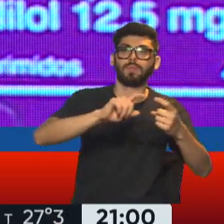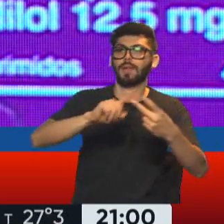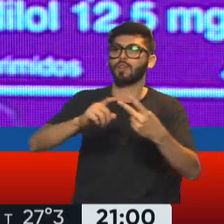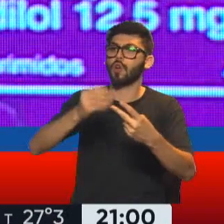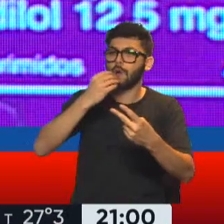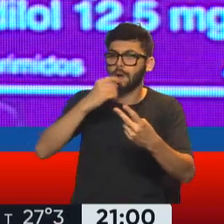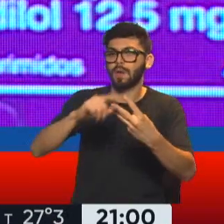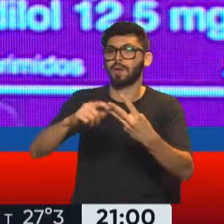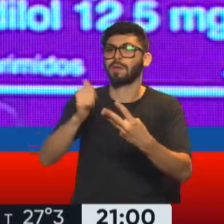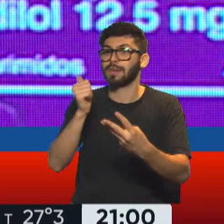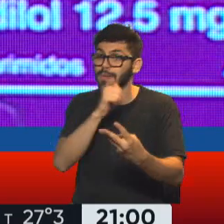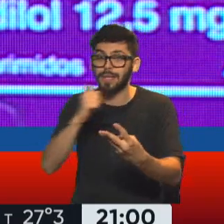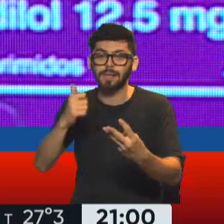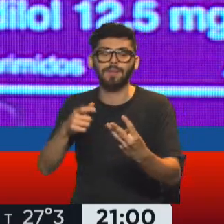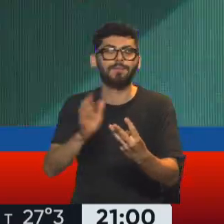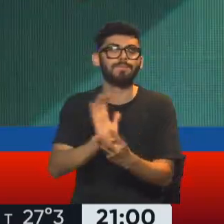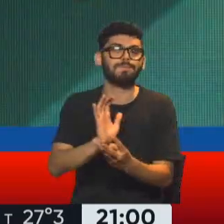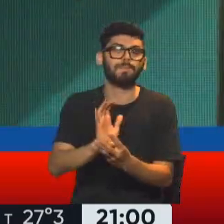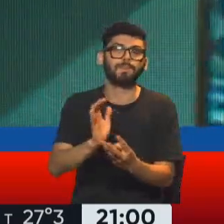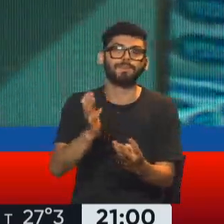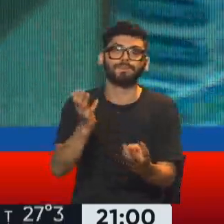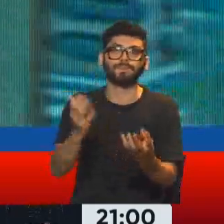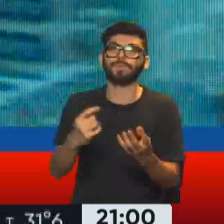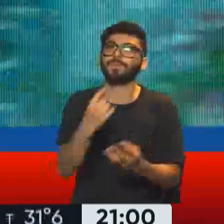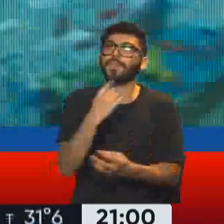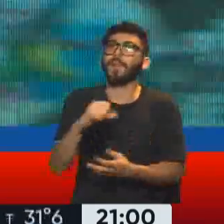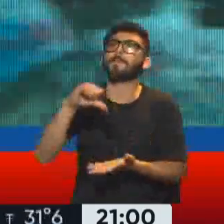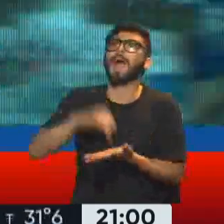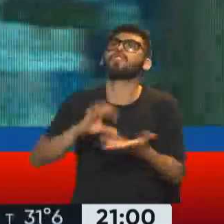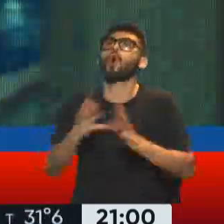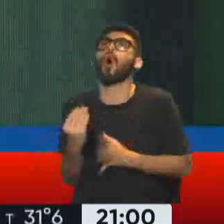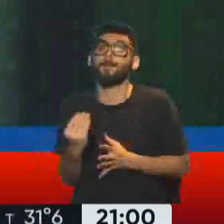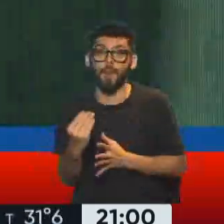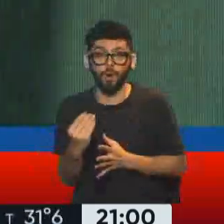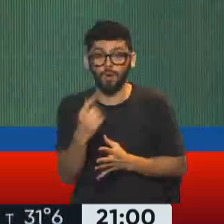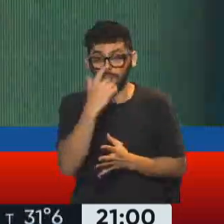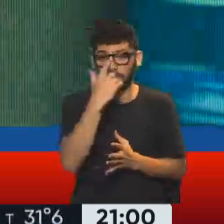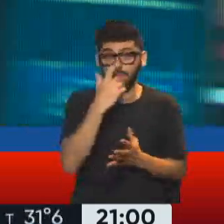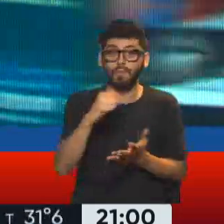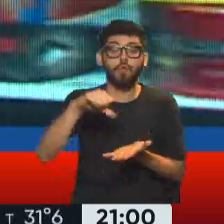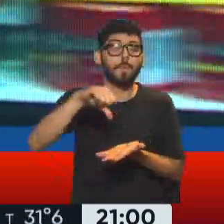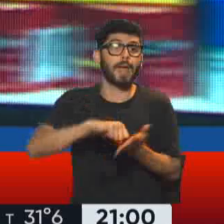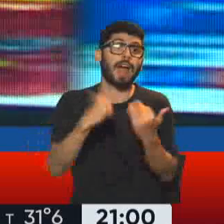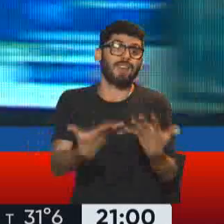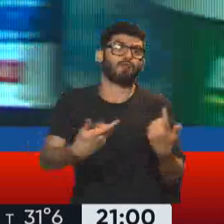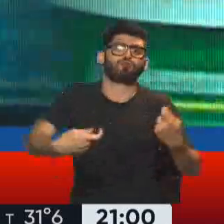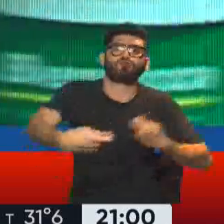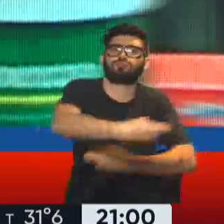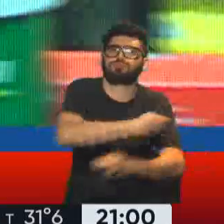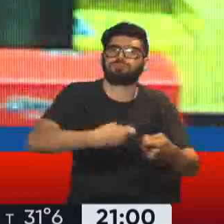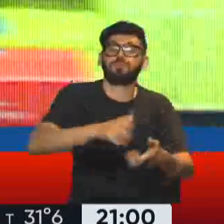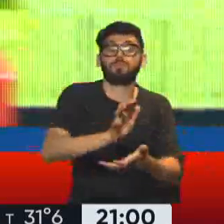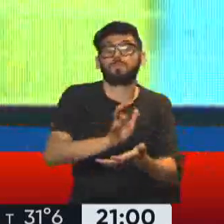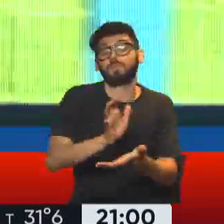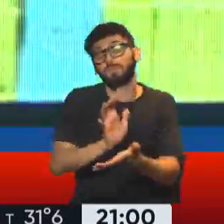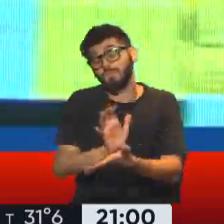los alimentos, de en qué país queremos vivir. Uno que prepondere sobre todo una mirada más mercantilista, digamos, donde más